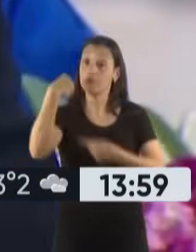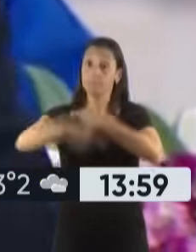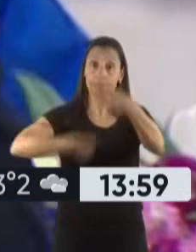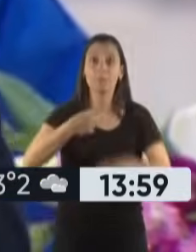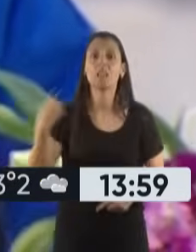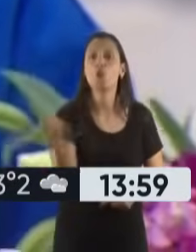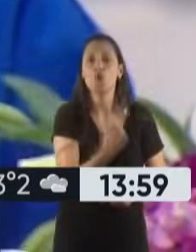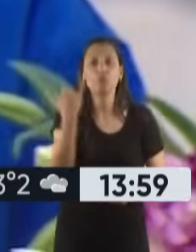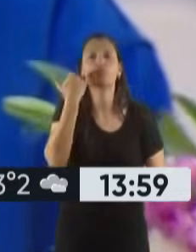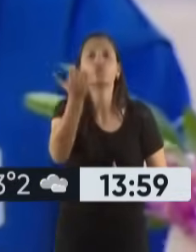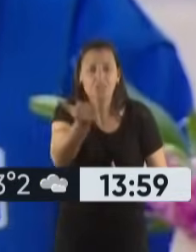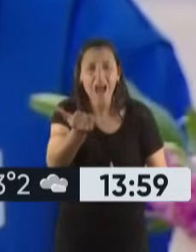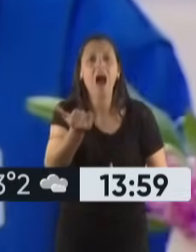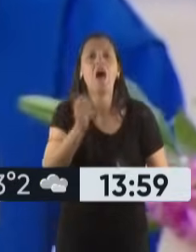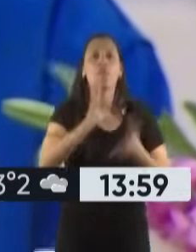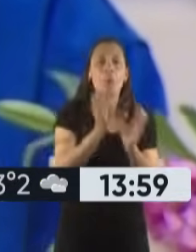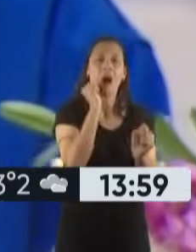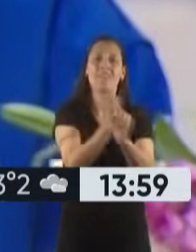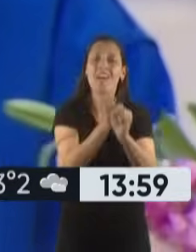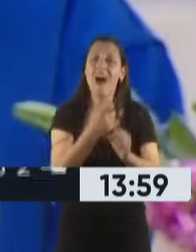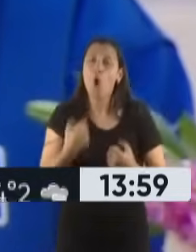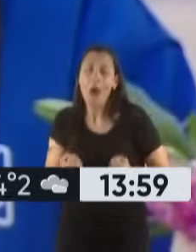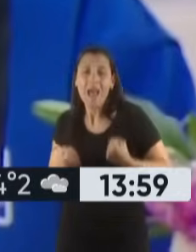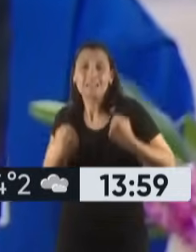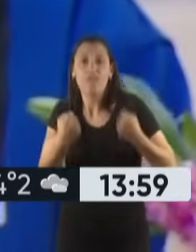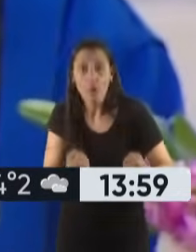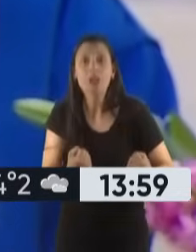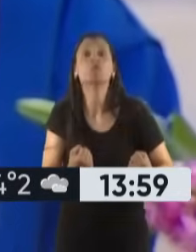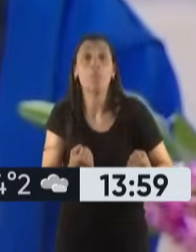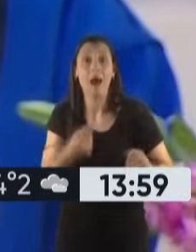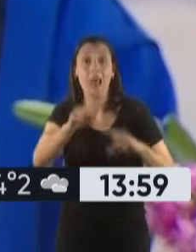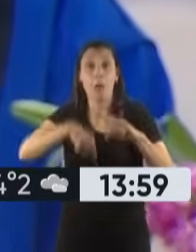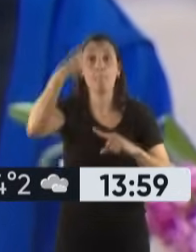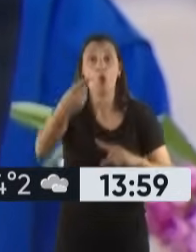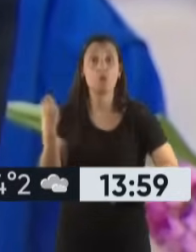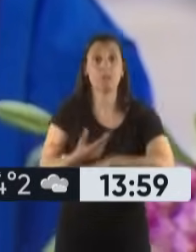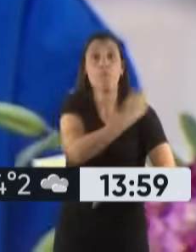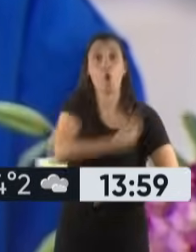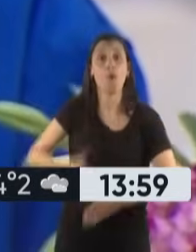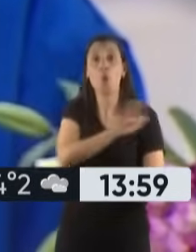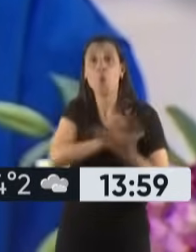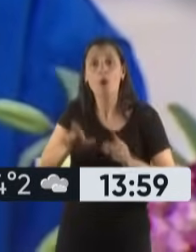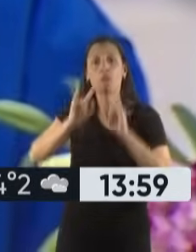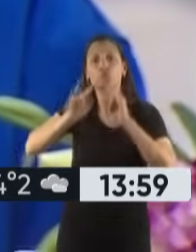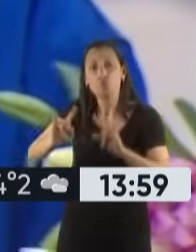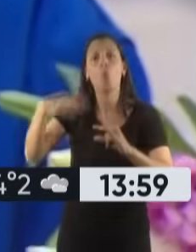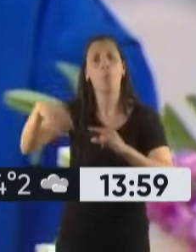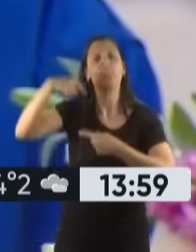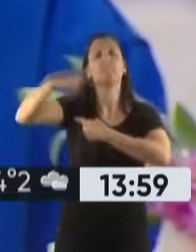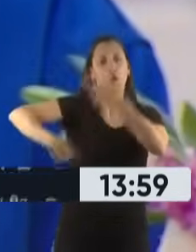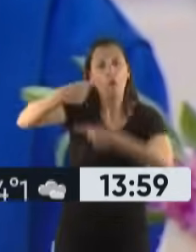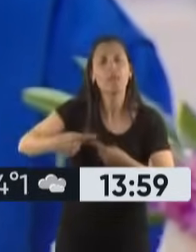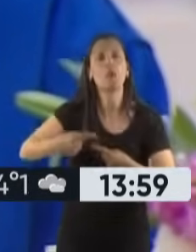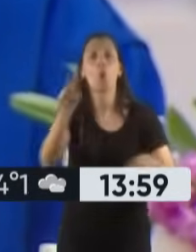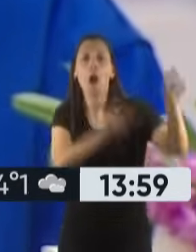necesario para dejar los cimientos, para que el que me siga pueda darle a la Argentina el impulso que la Argentina